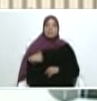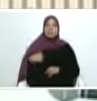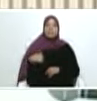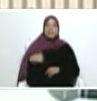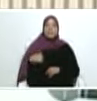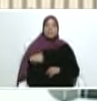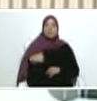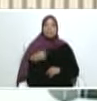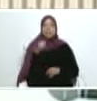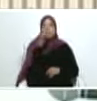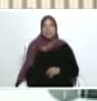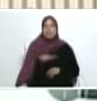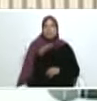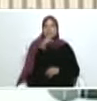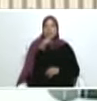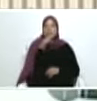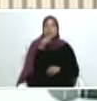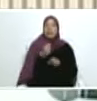mata,